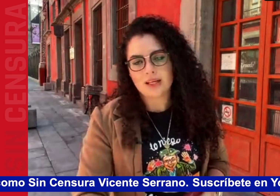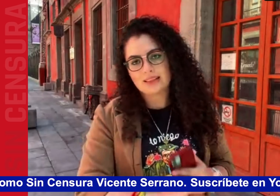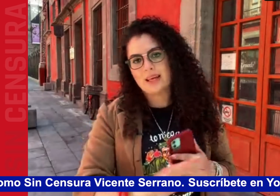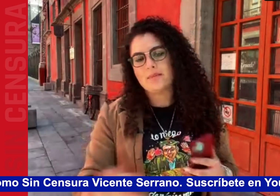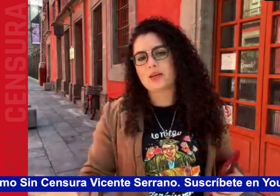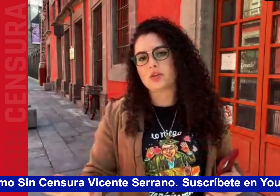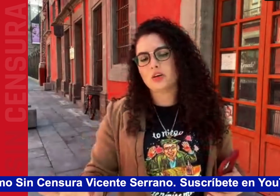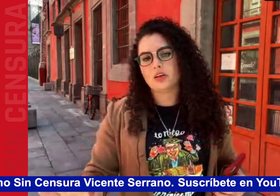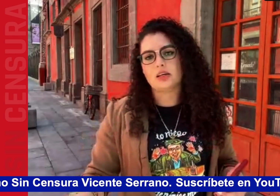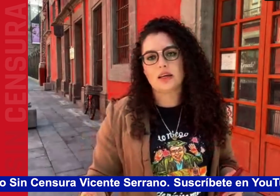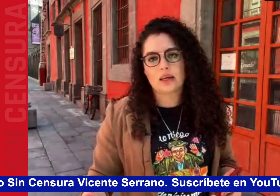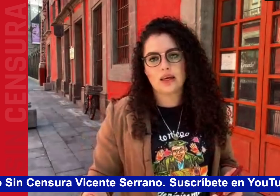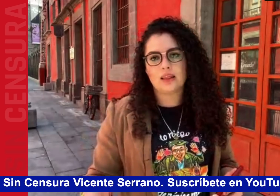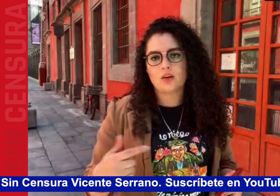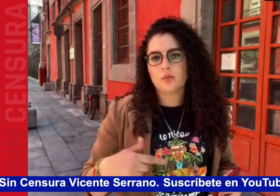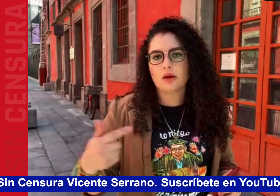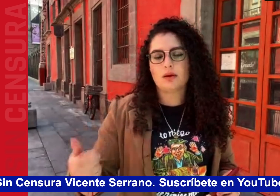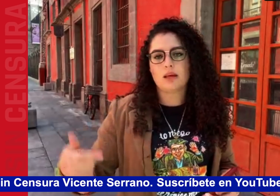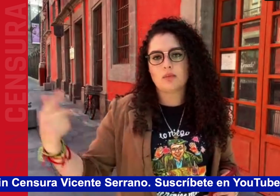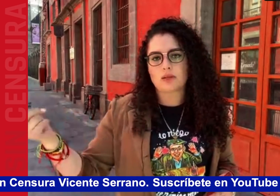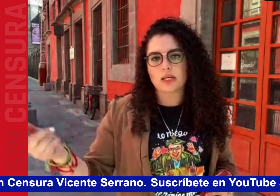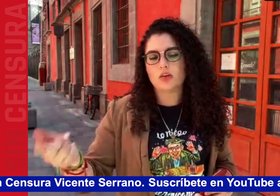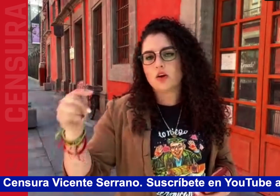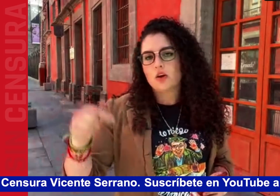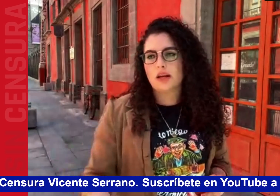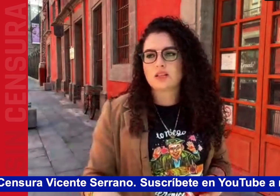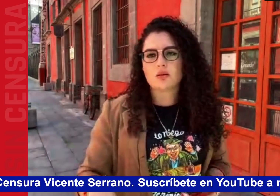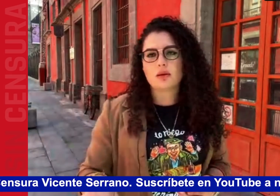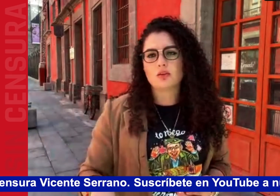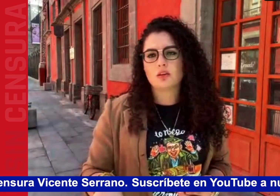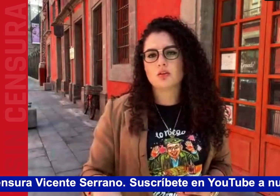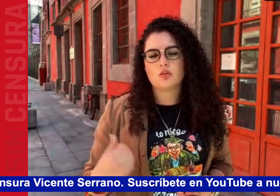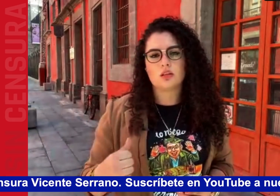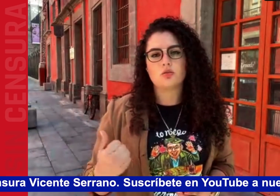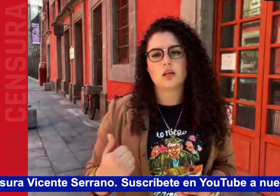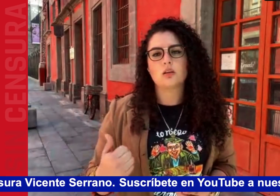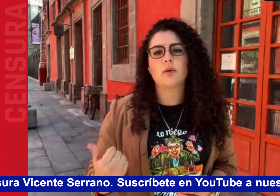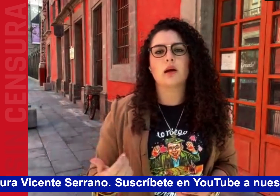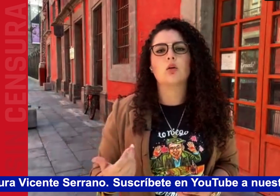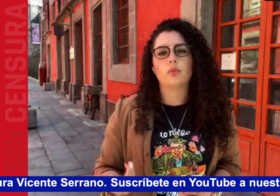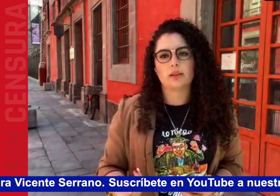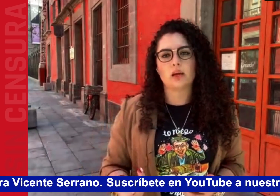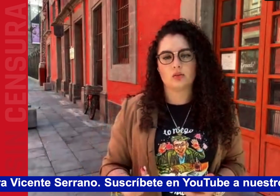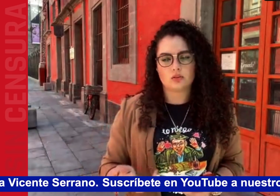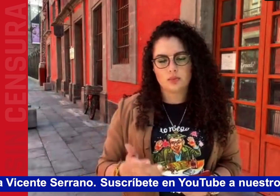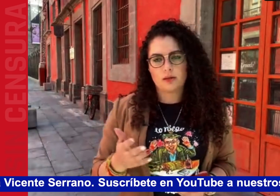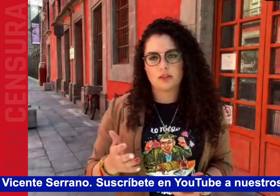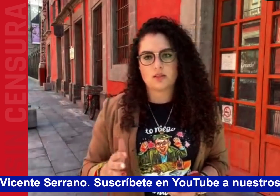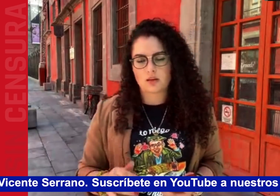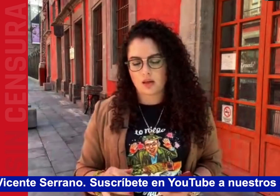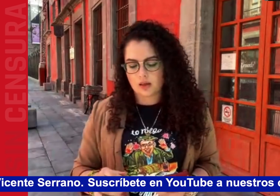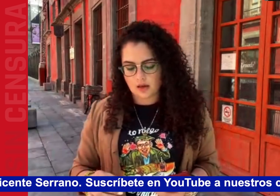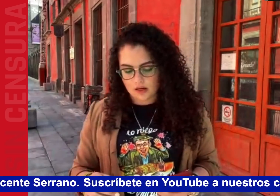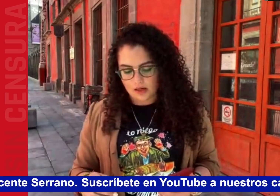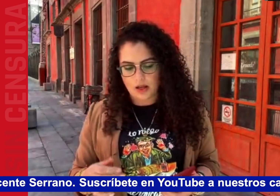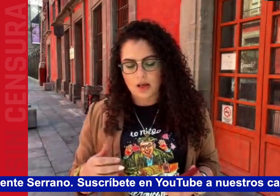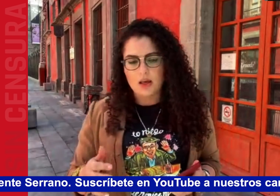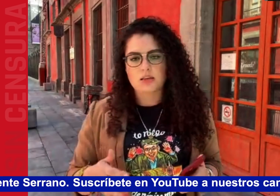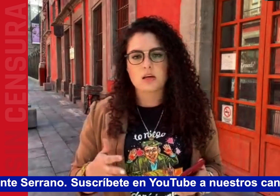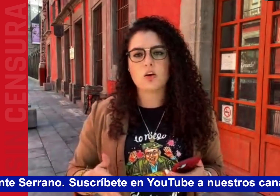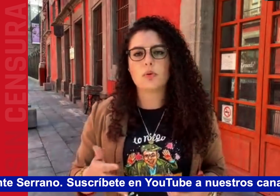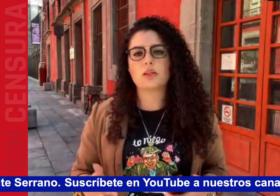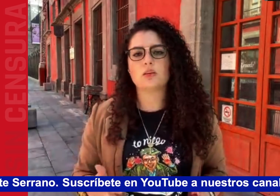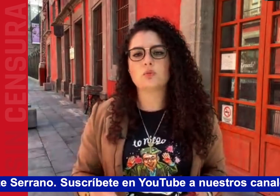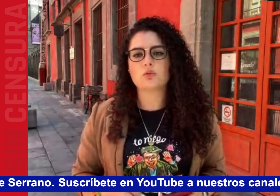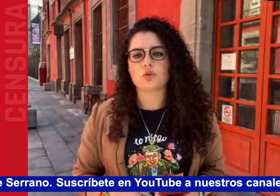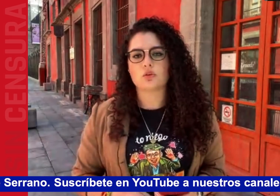pacto. Temazo de hoy para mañana y pasado. En este momento, de hecho, lo están usando para golpeteo. Esta parte hay que dejarla clara.